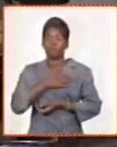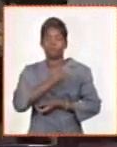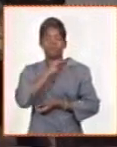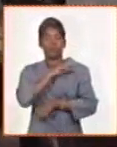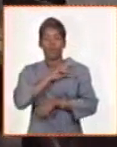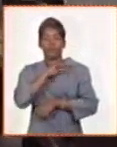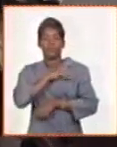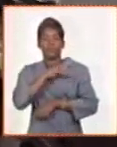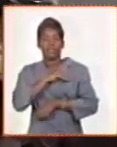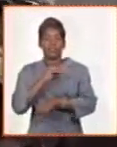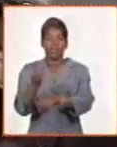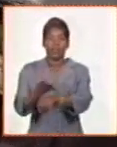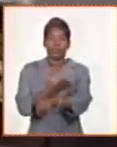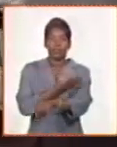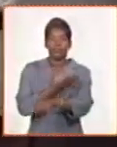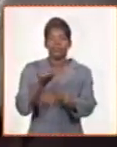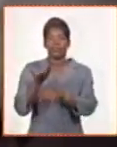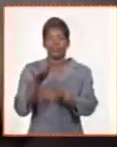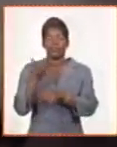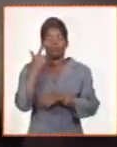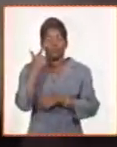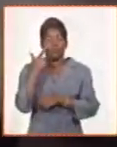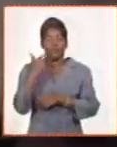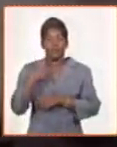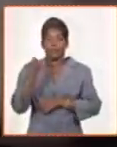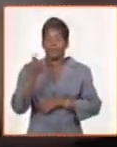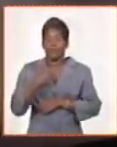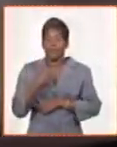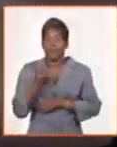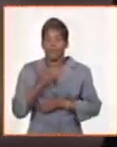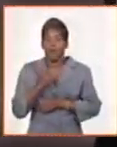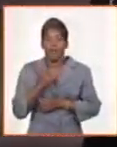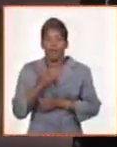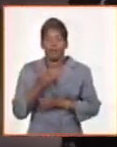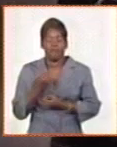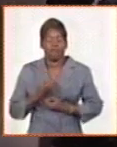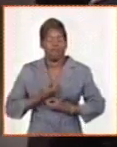profundo. Uno como ser humano se estremece. Y